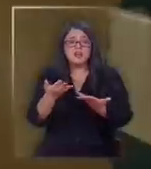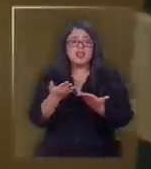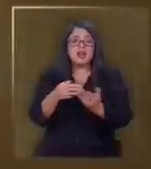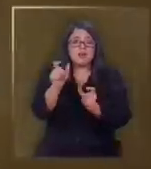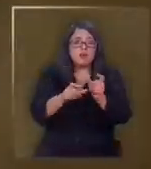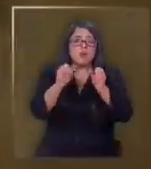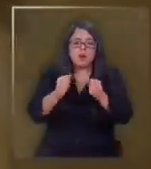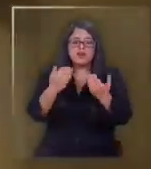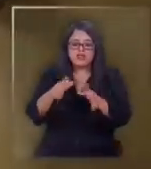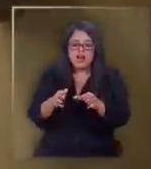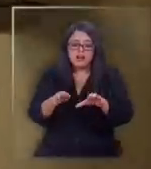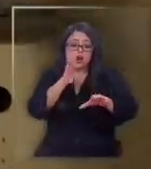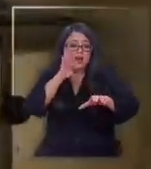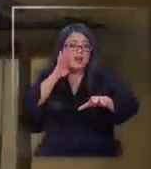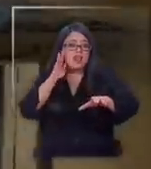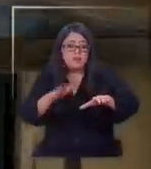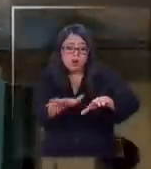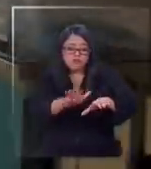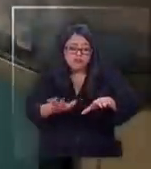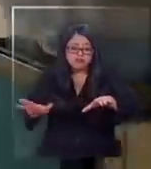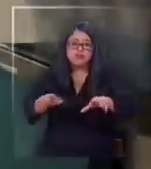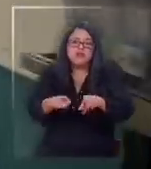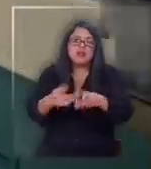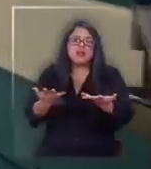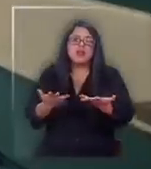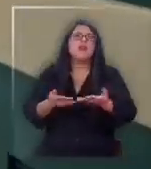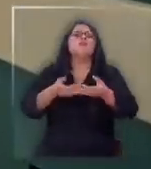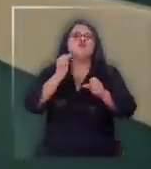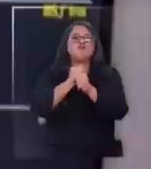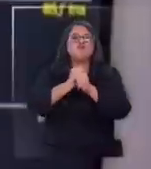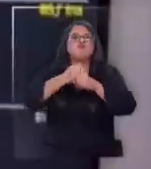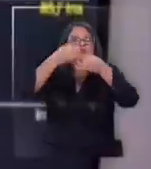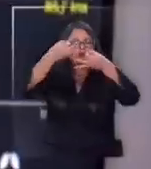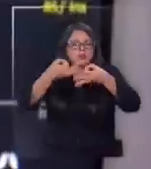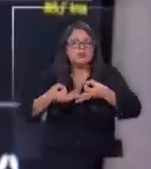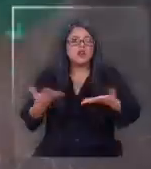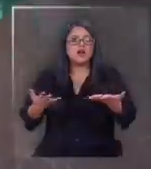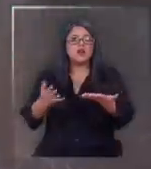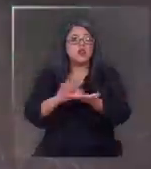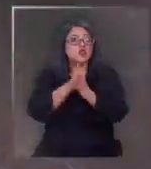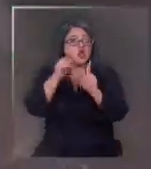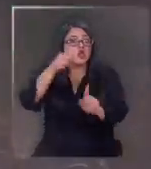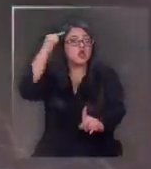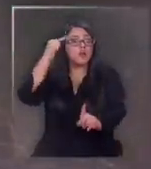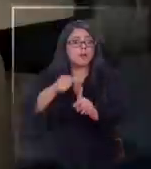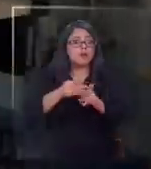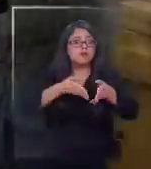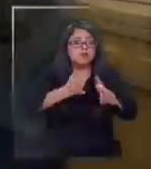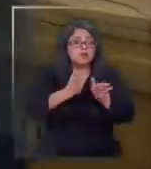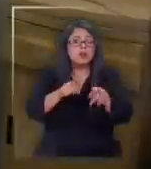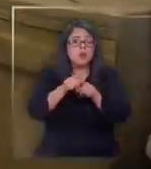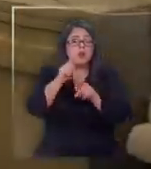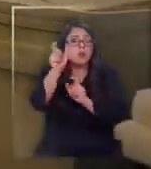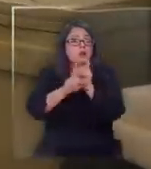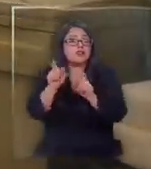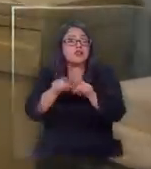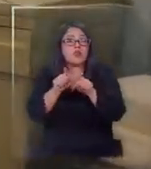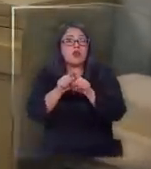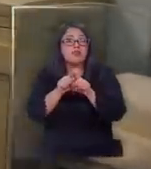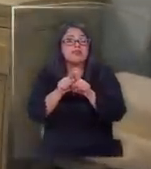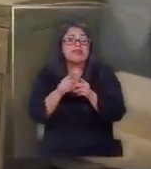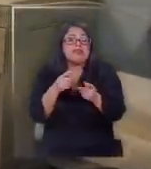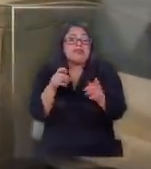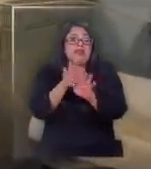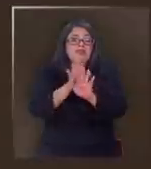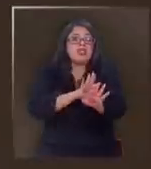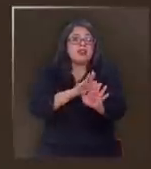seguro. Y todo este camino de manejo de los pacientes tiene por objetivo evitar que los enfermos terminen aquí,